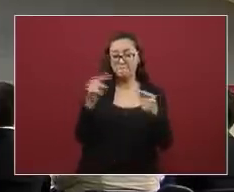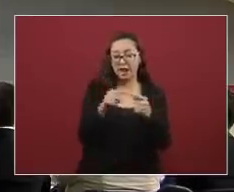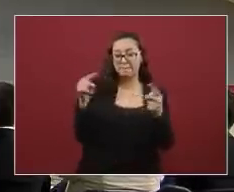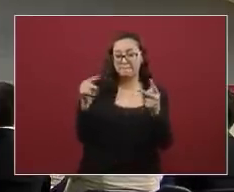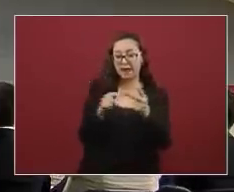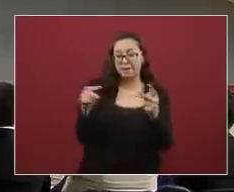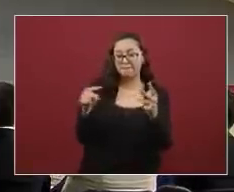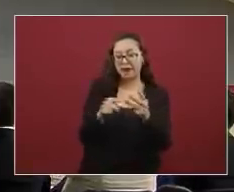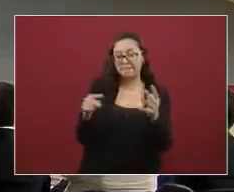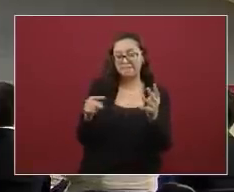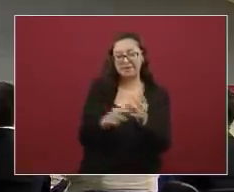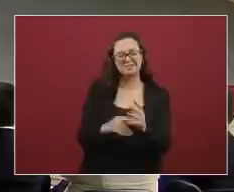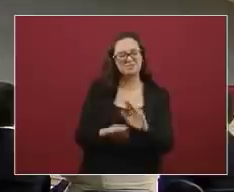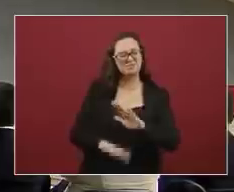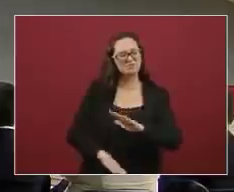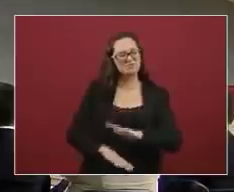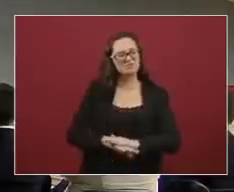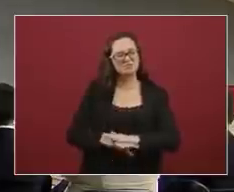qué